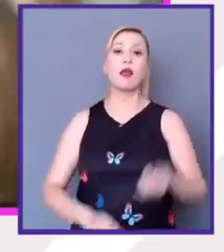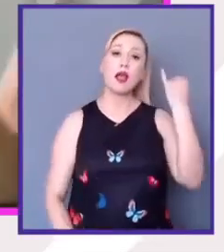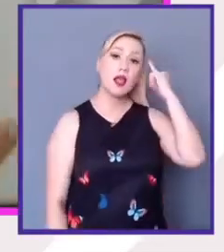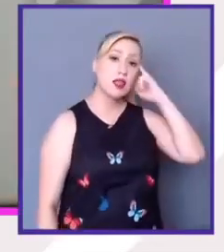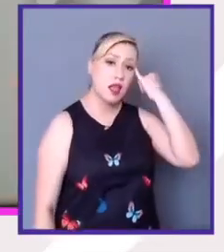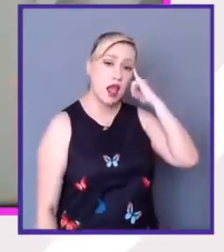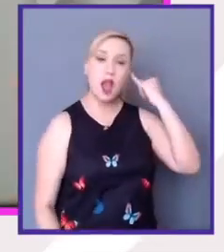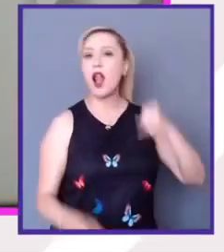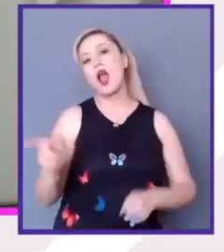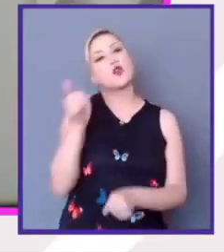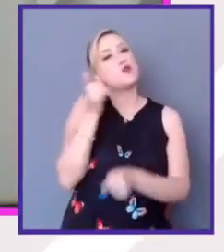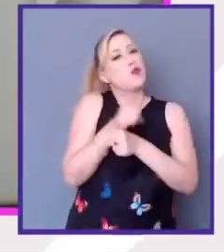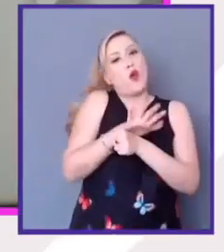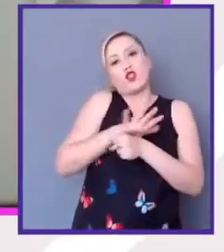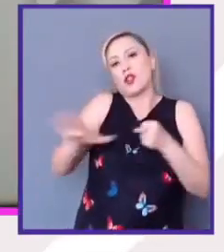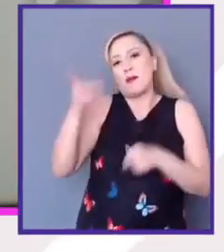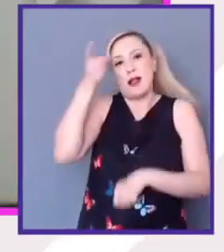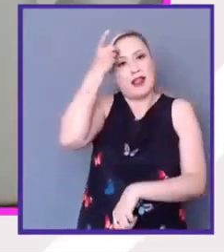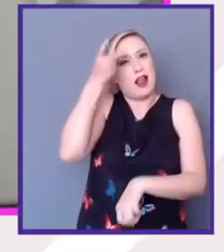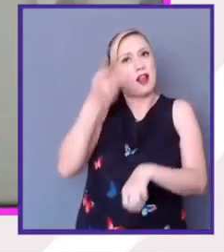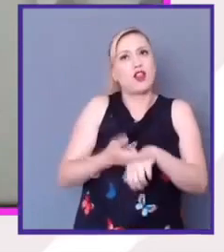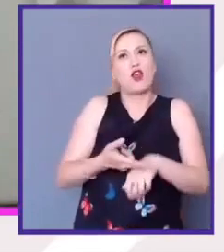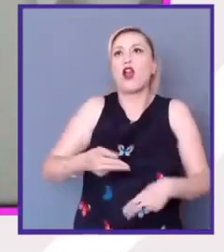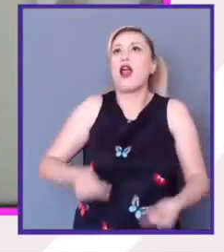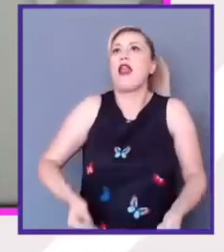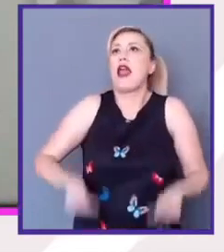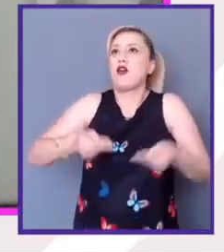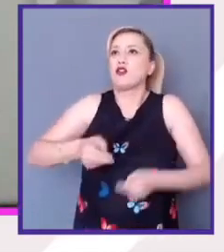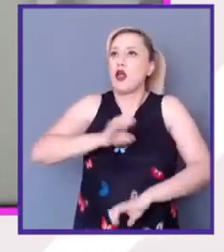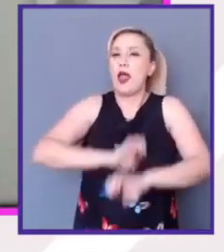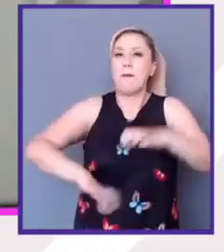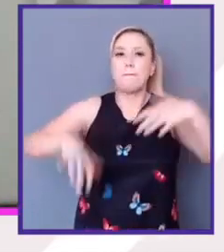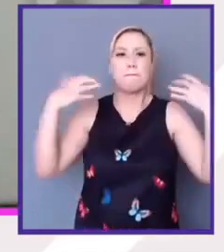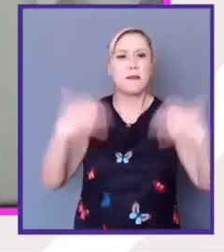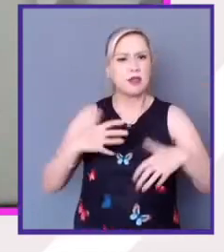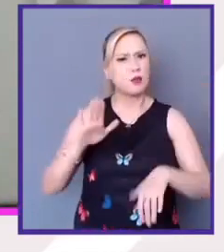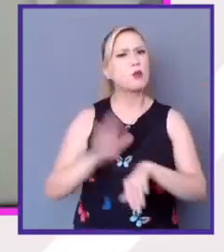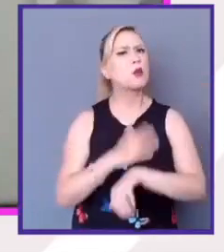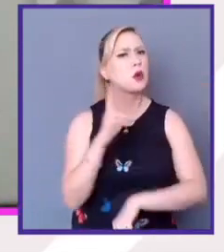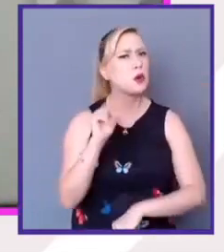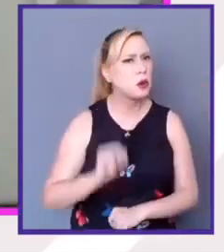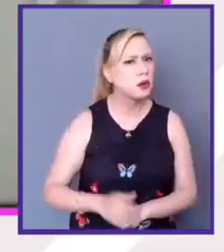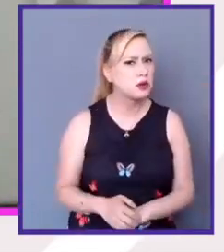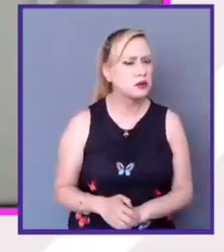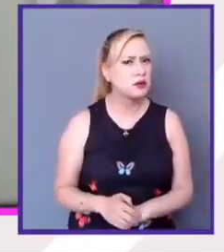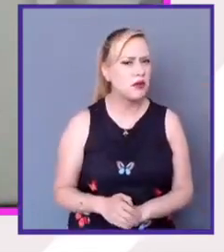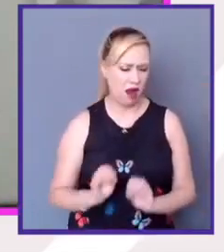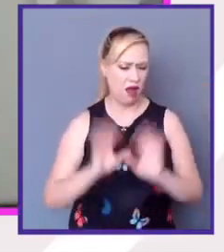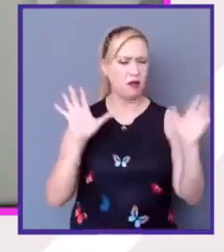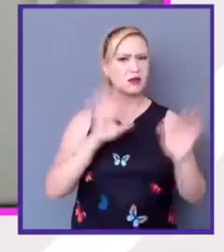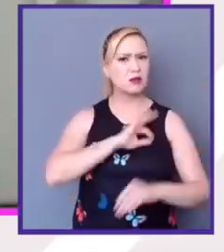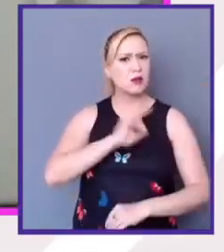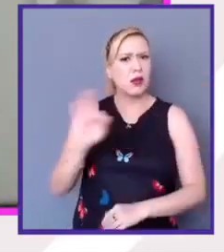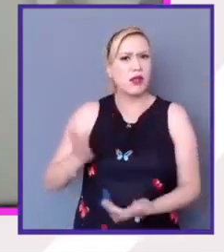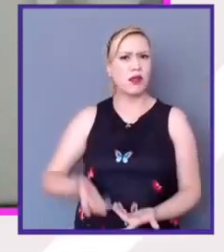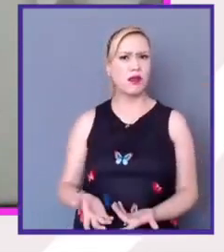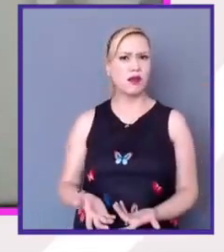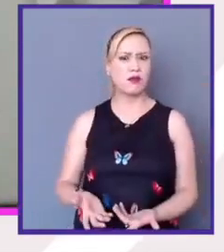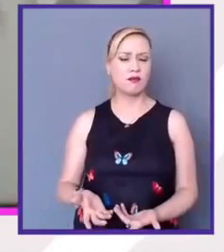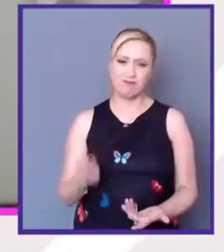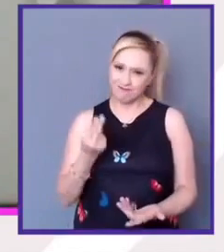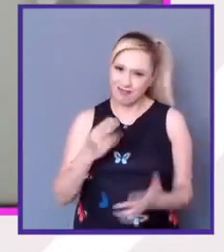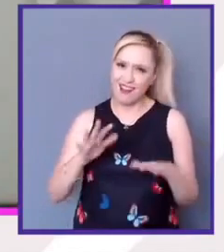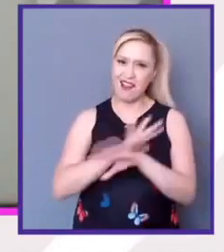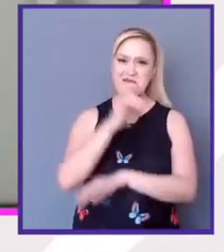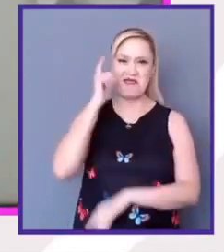estar al frente de una empresa, ¿no? Como seguramente hay muchas en las cuales están al frente, y precisamente esta idea creo que me parece muy importante.